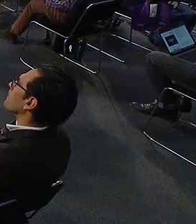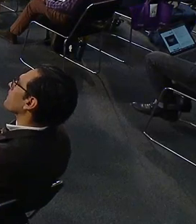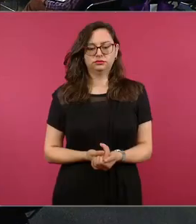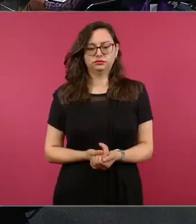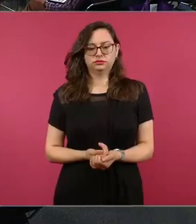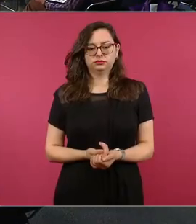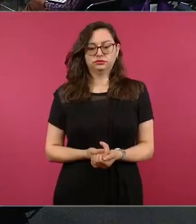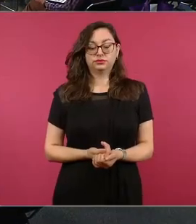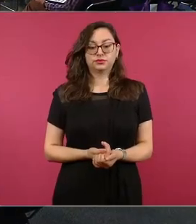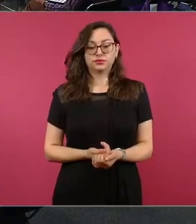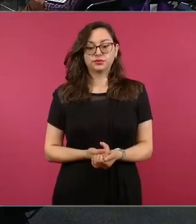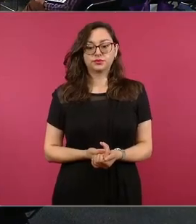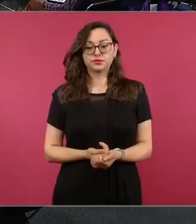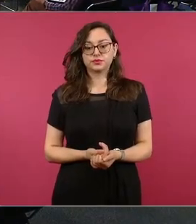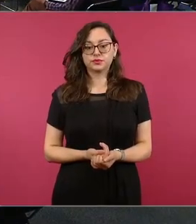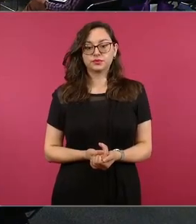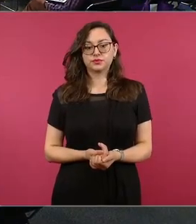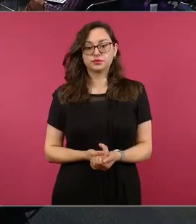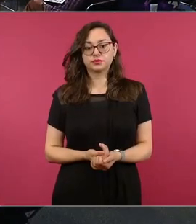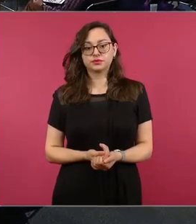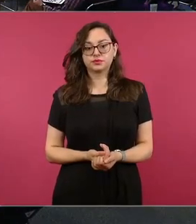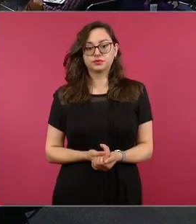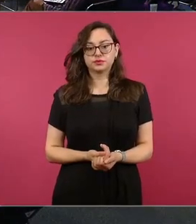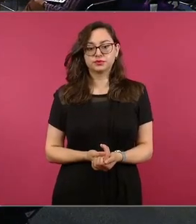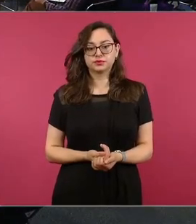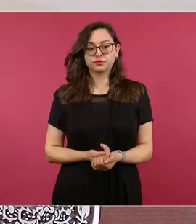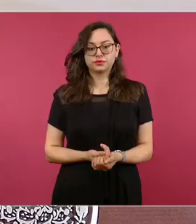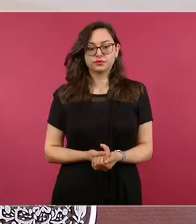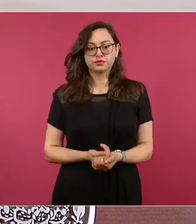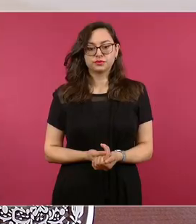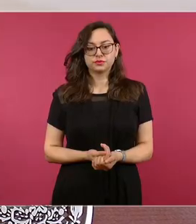esto es lo importante